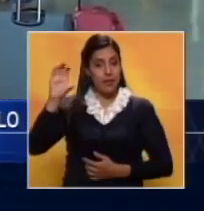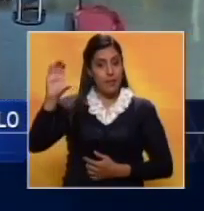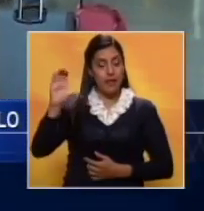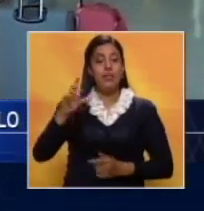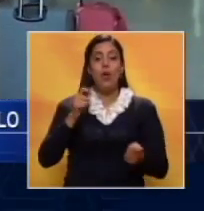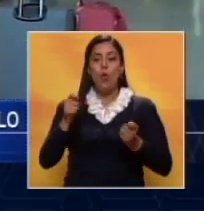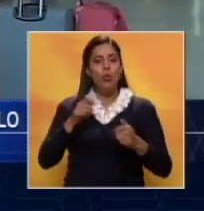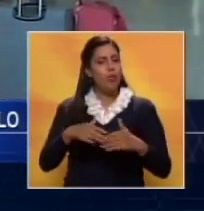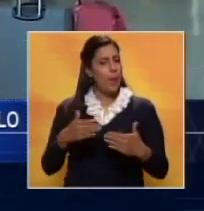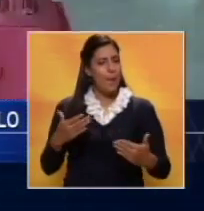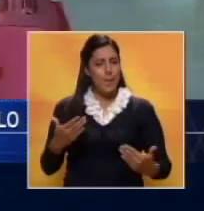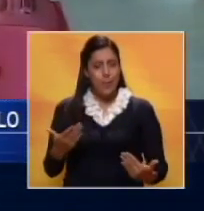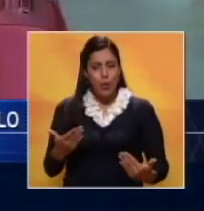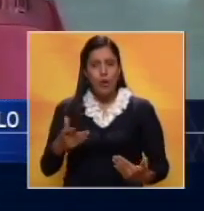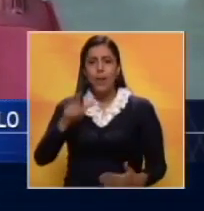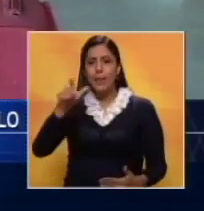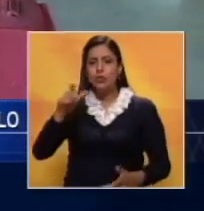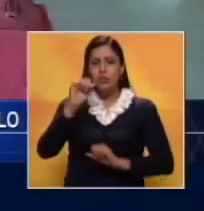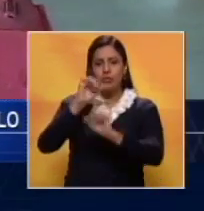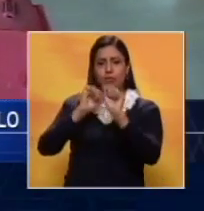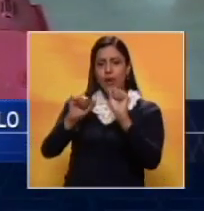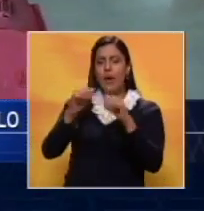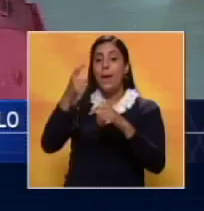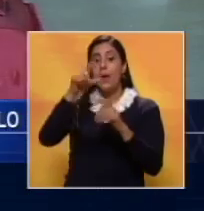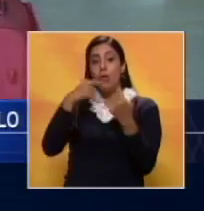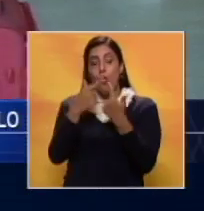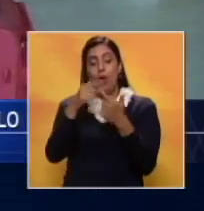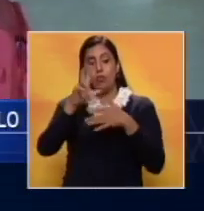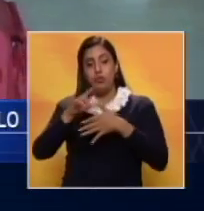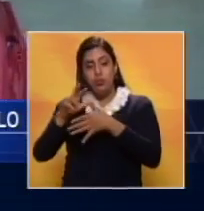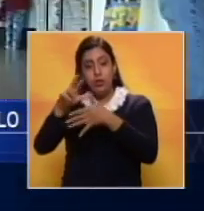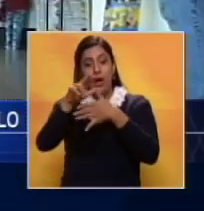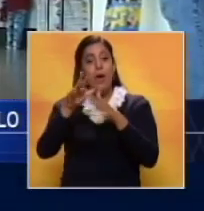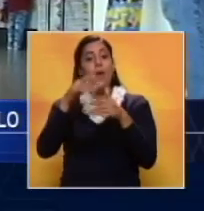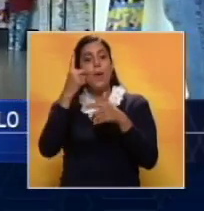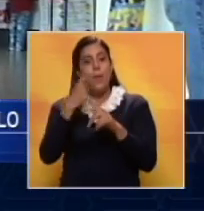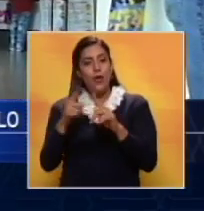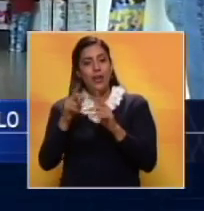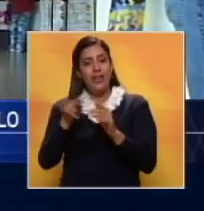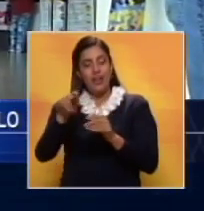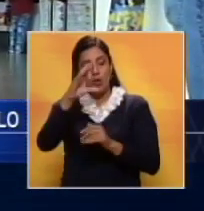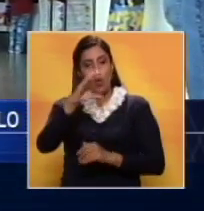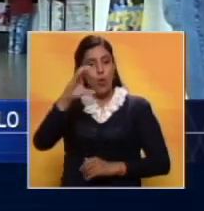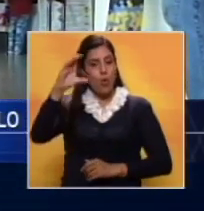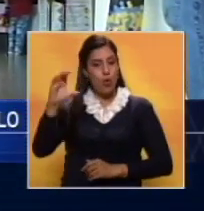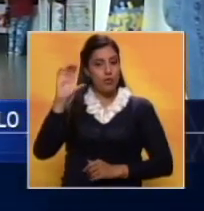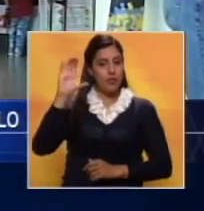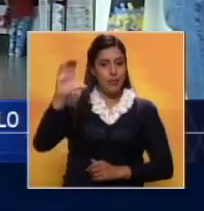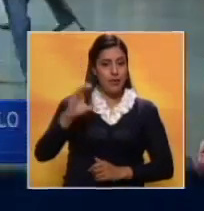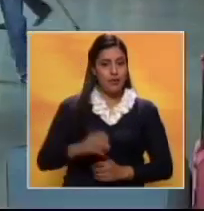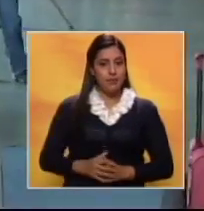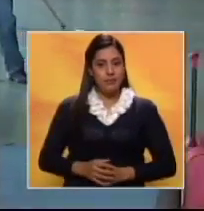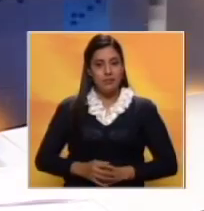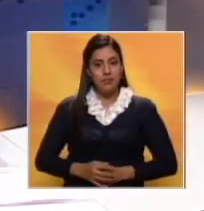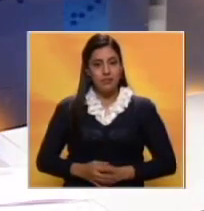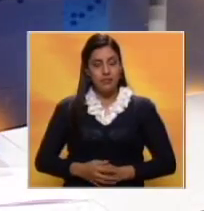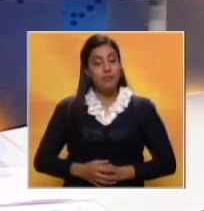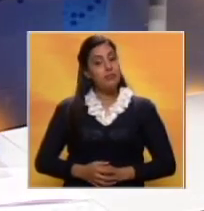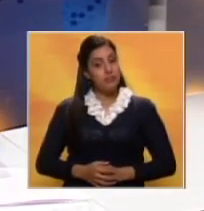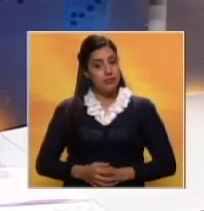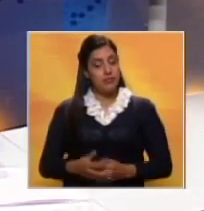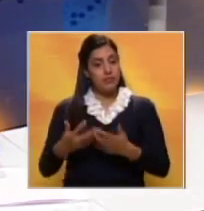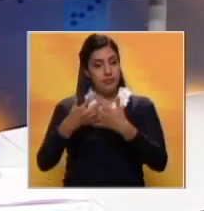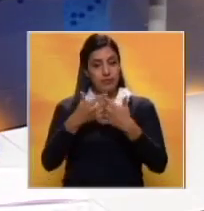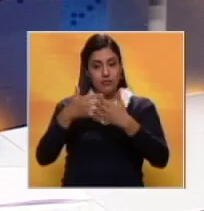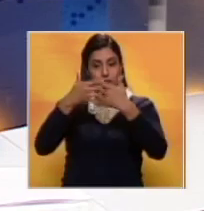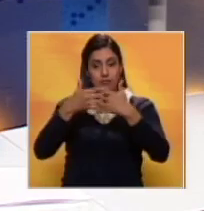país. La medida habría sido tomada de manera preventiva por el paso del fenómeno tropical por la región costera del país. Y en